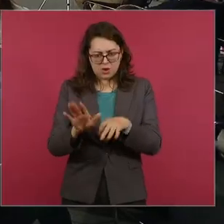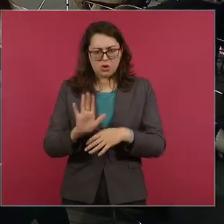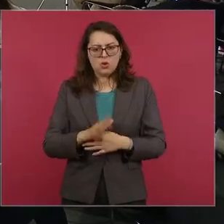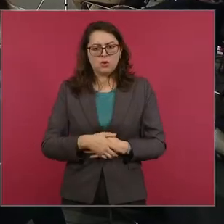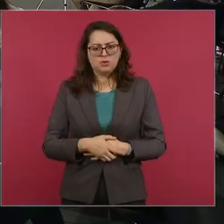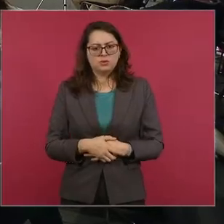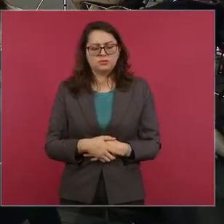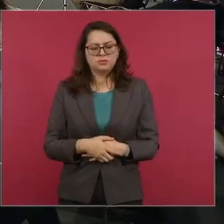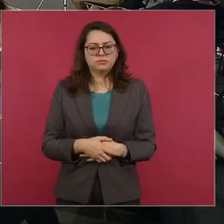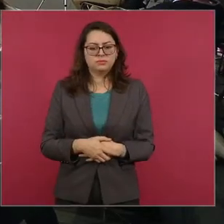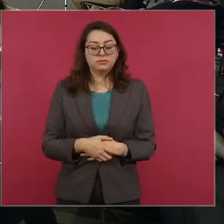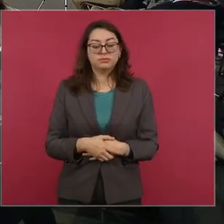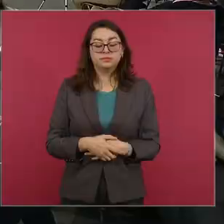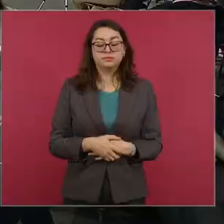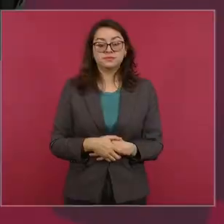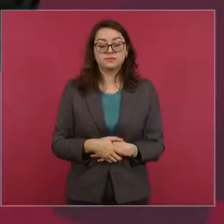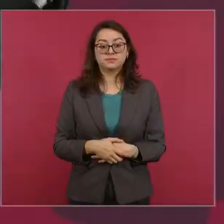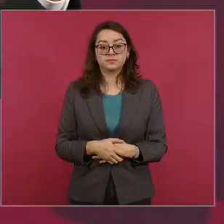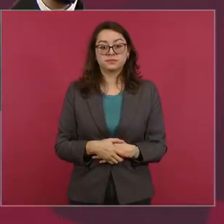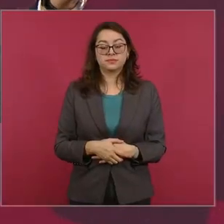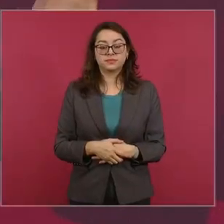de cómo pedía